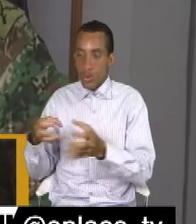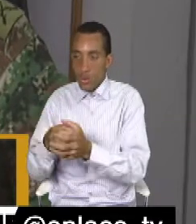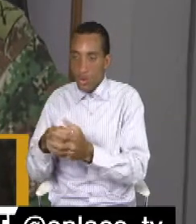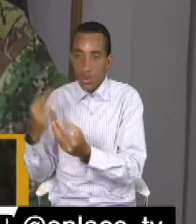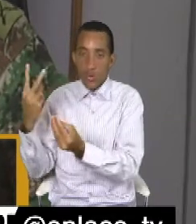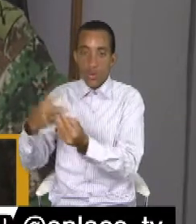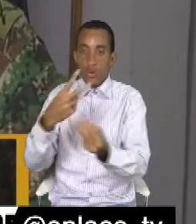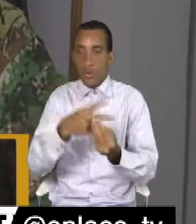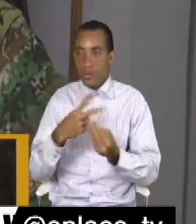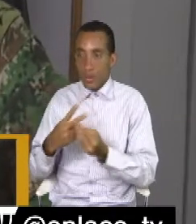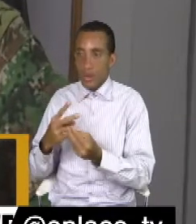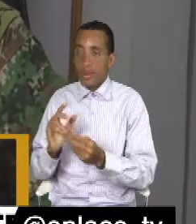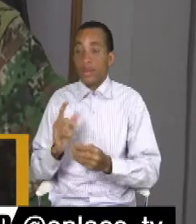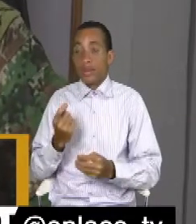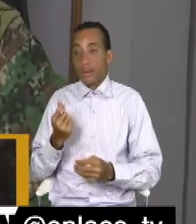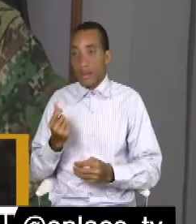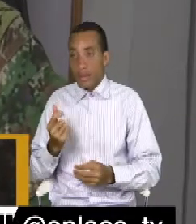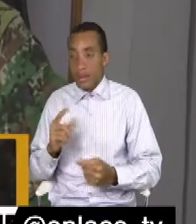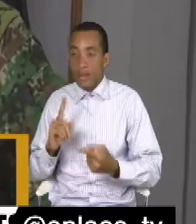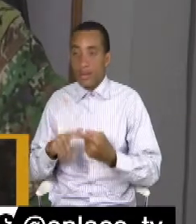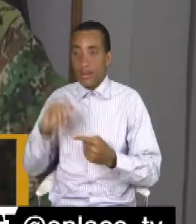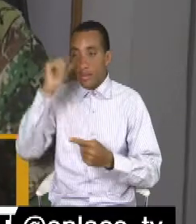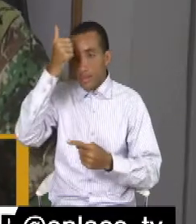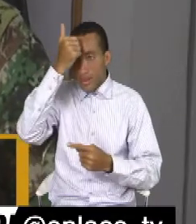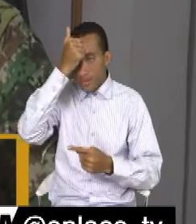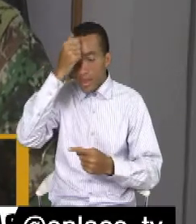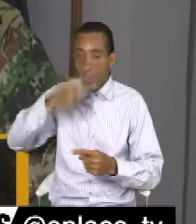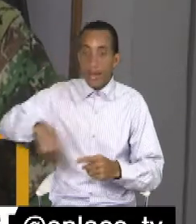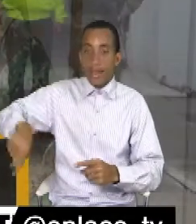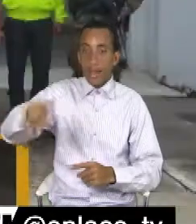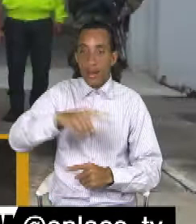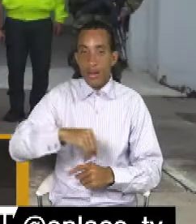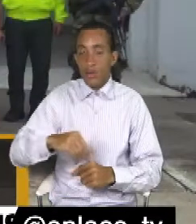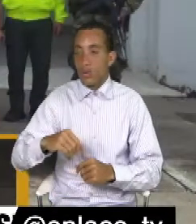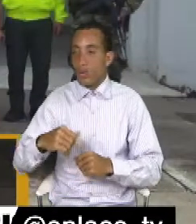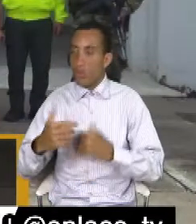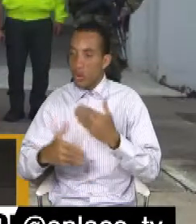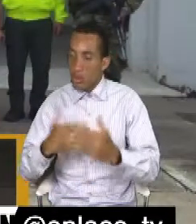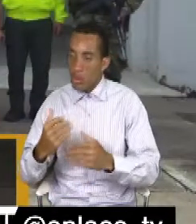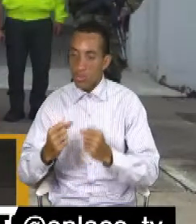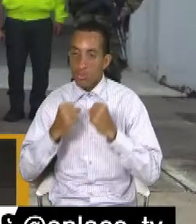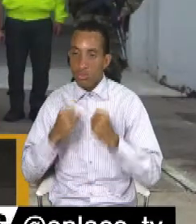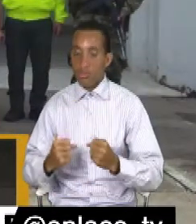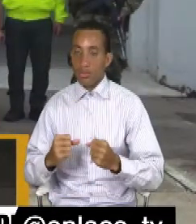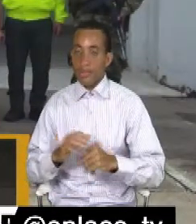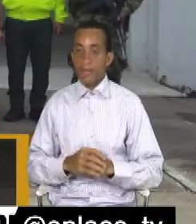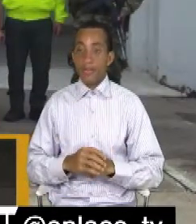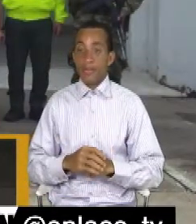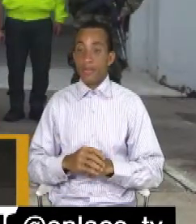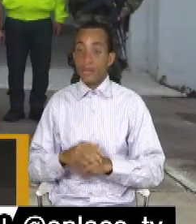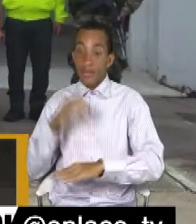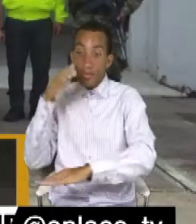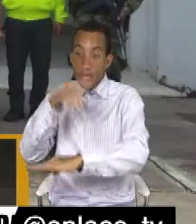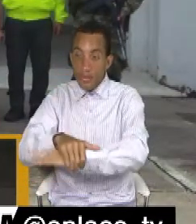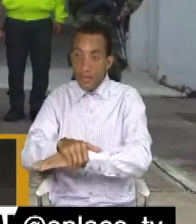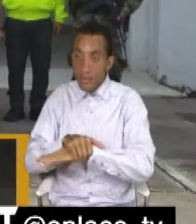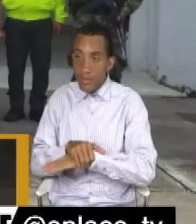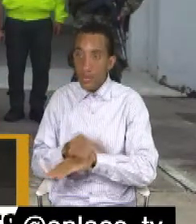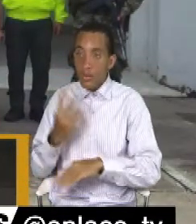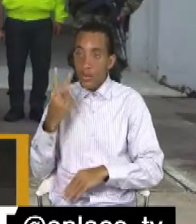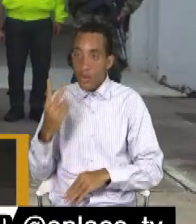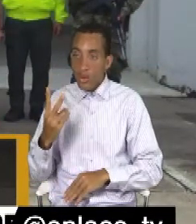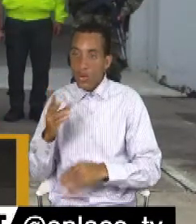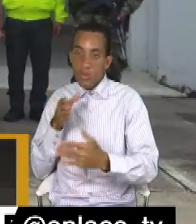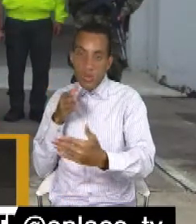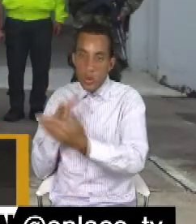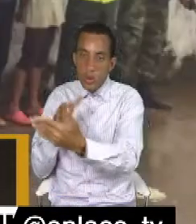una de las partes económicas y la parte principal que ellos se están fortaleciendo. Dentro de los detenidos no están los 2 hombres involucrados en el atentado